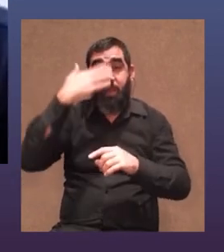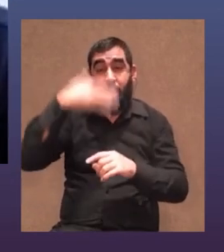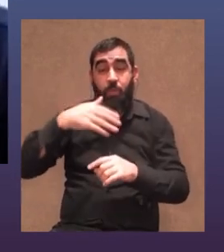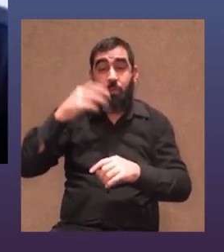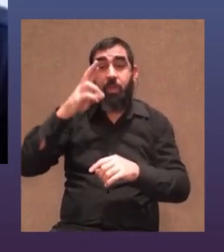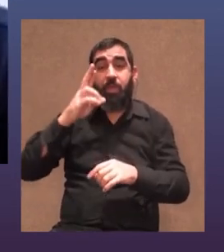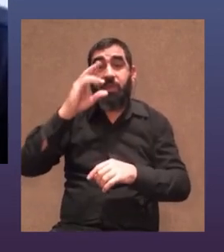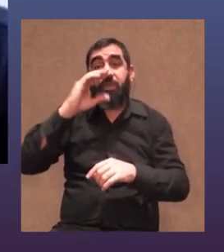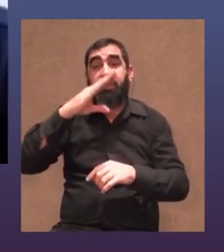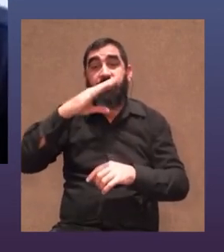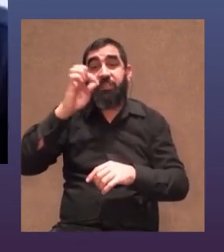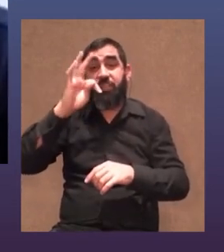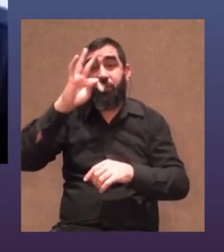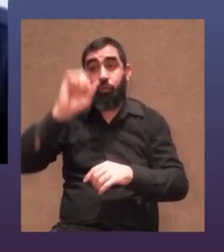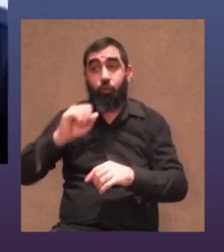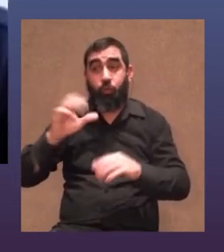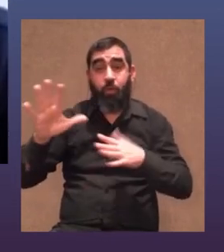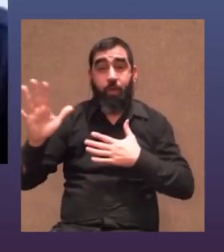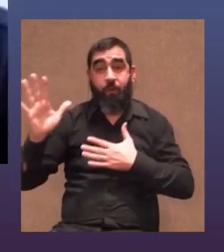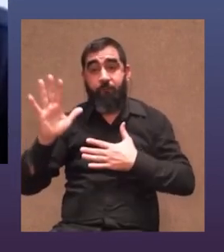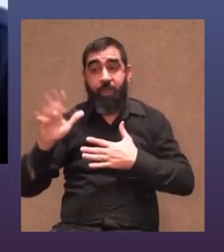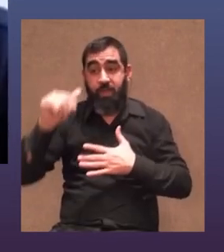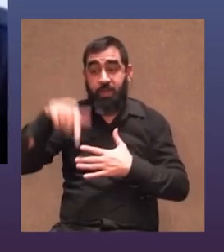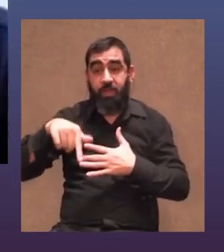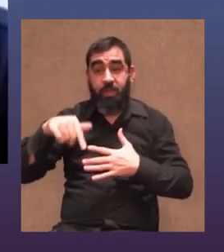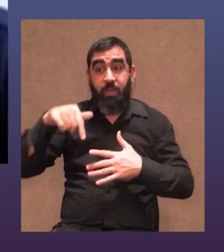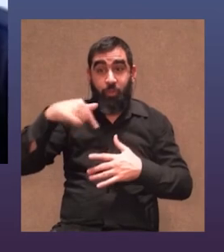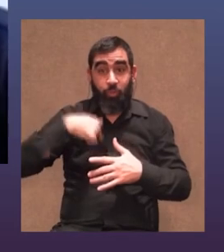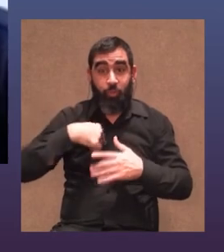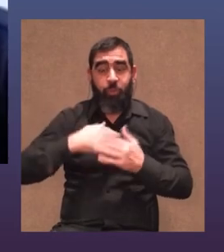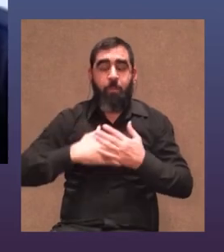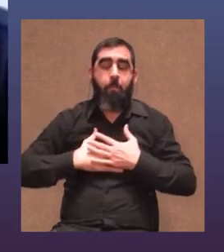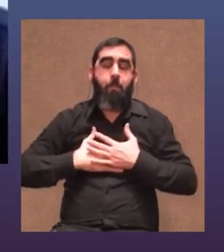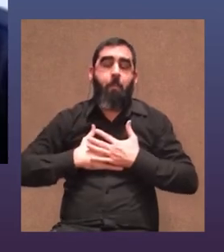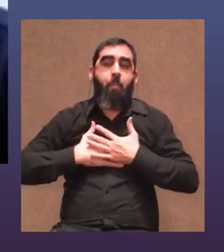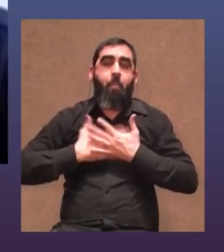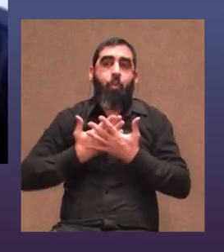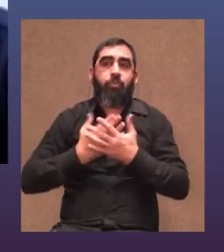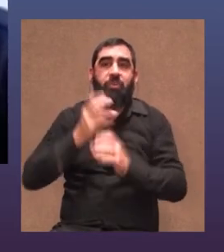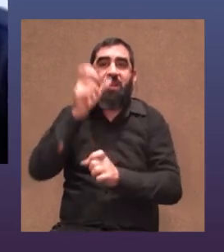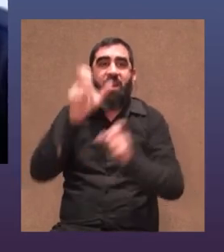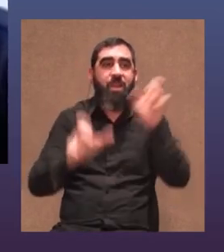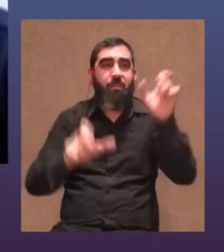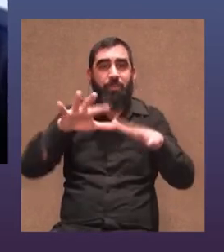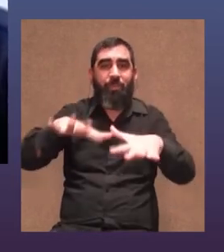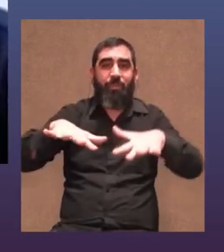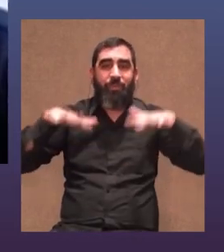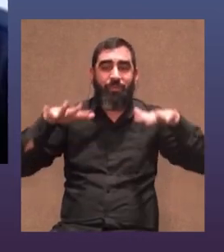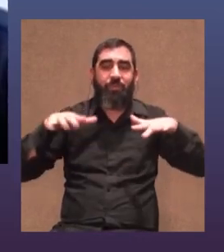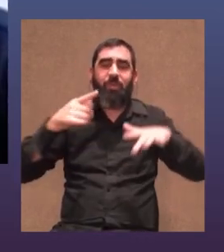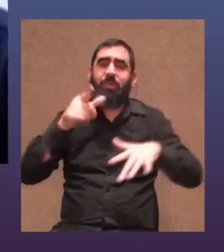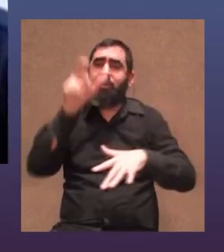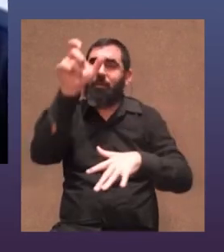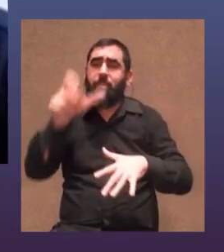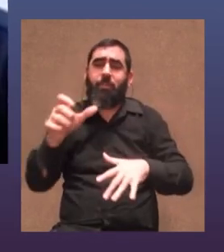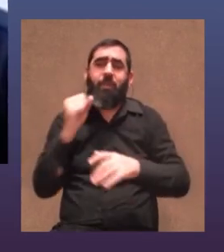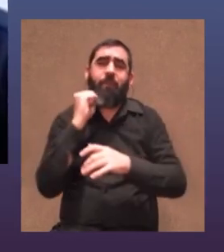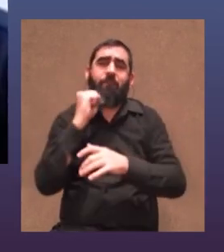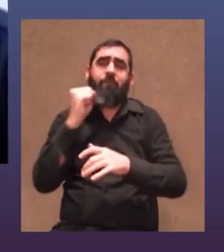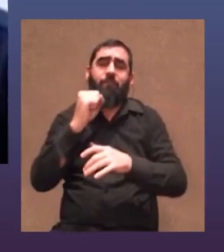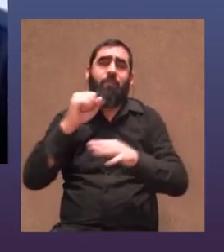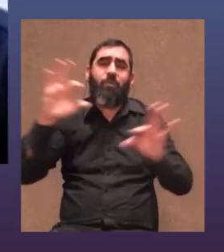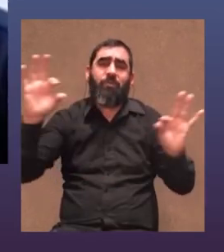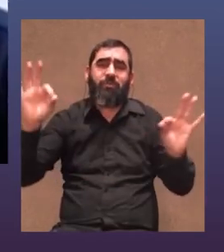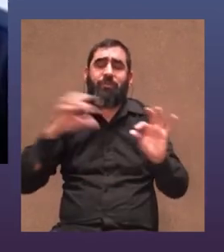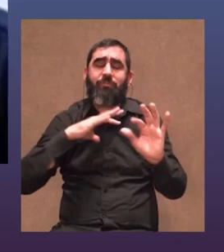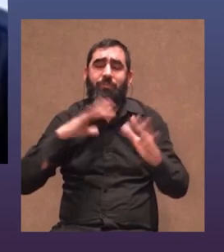y aquí lo que me conmovió tanto era lo que pasaba en el público, más allá de que María Noel es una bailarina de primerísimo, pues es indiscutible lo